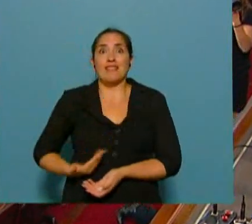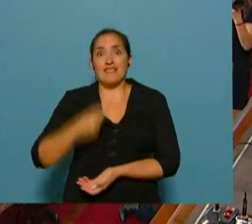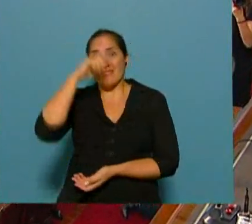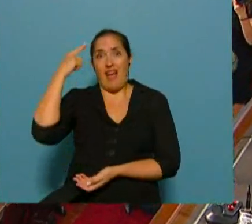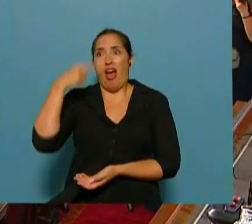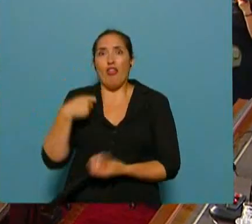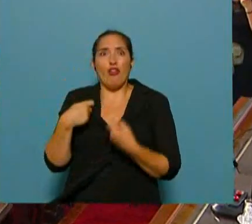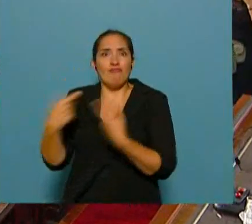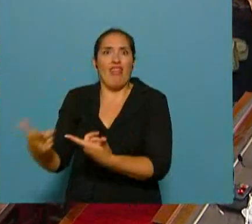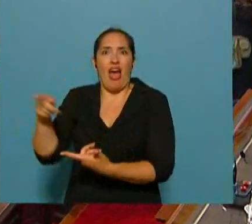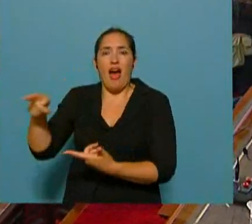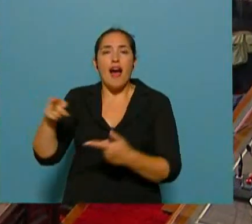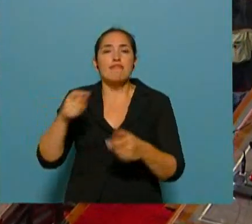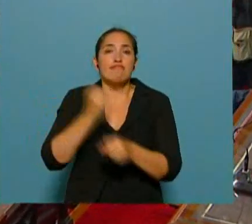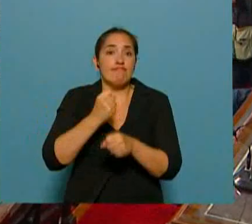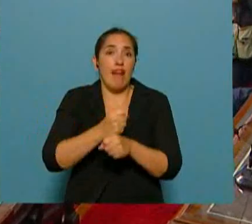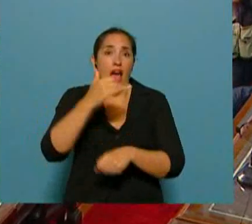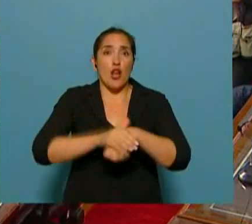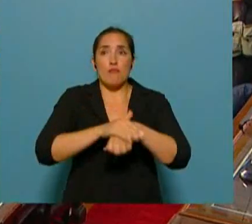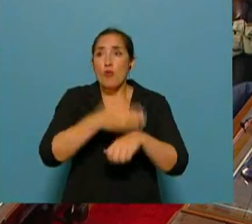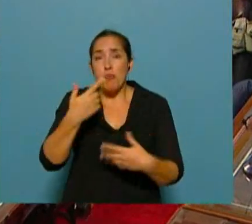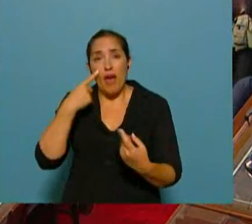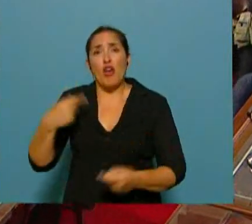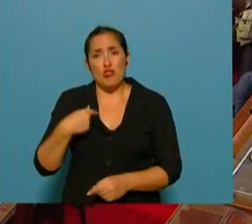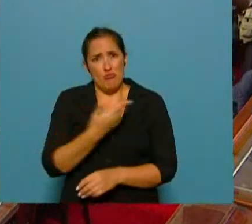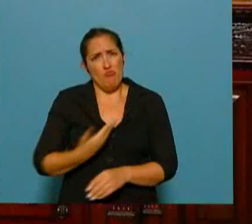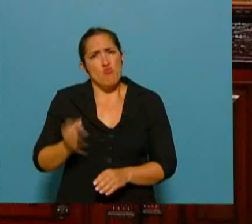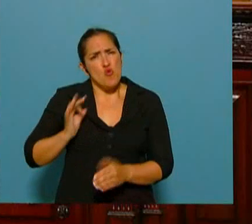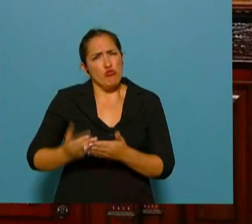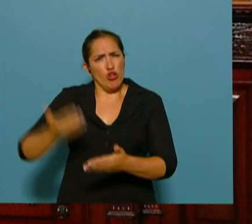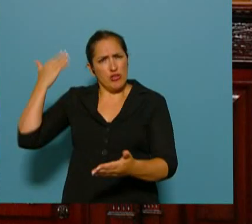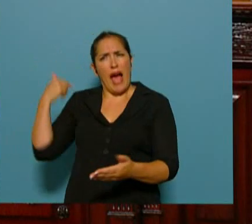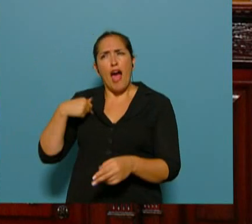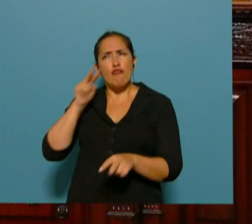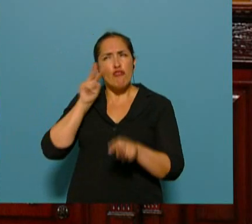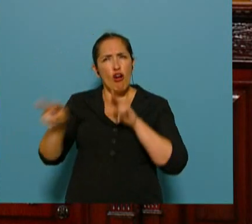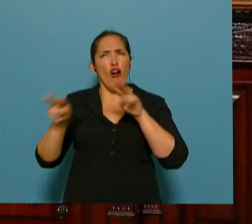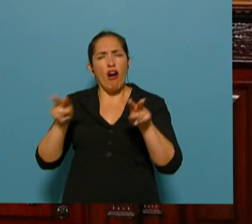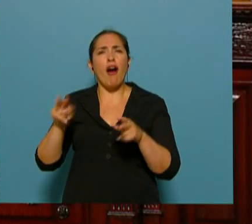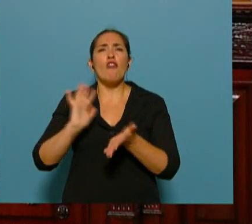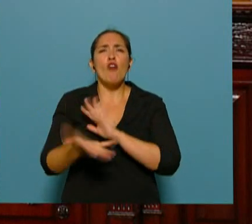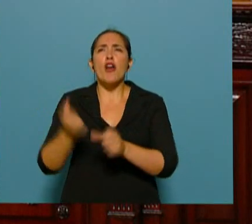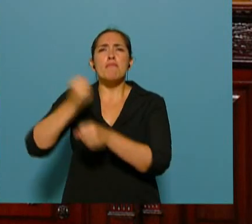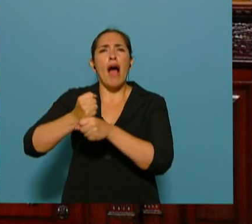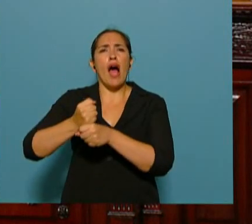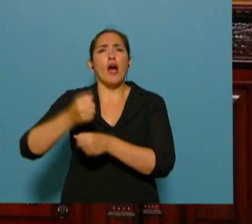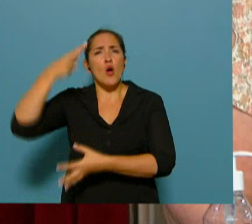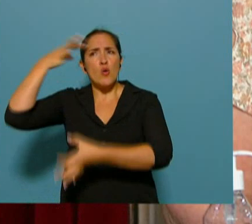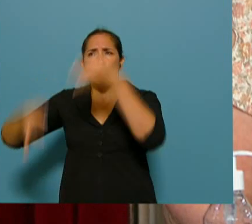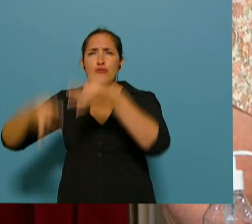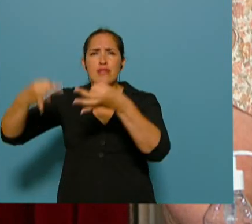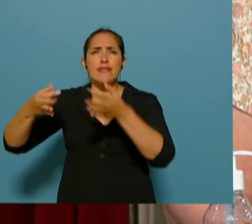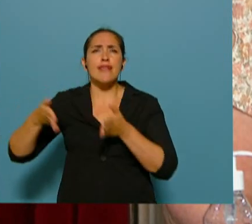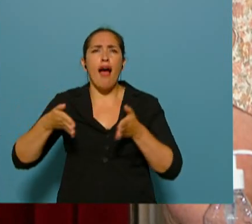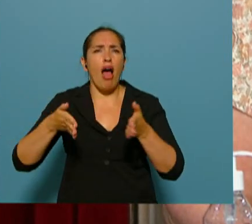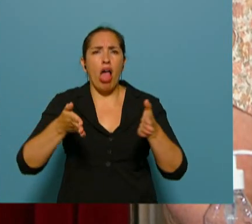Hace años, mucho antes de ser presidente, que vengo advirtiendo estos desvíos en la justicia que no acaban